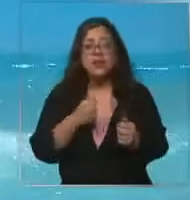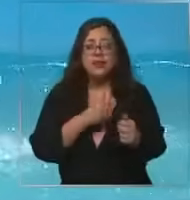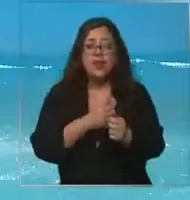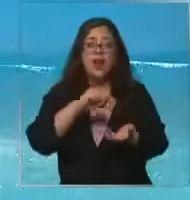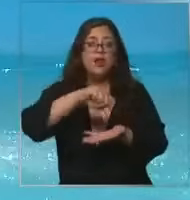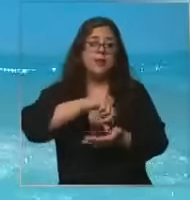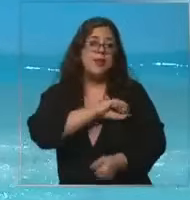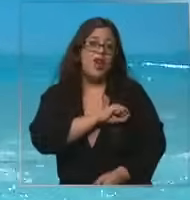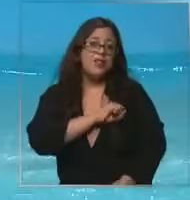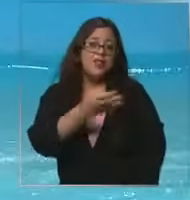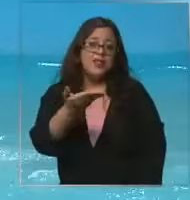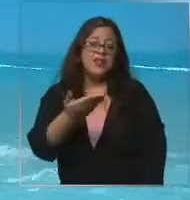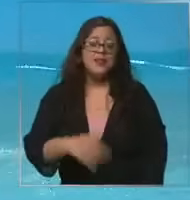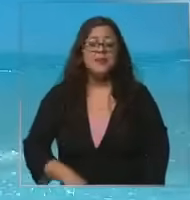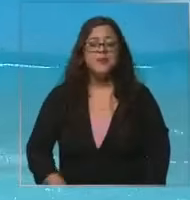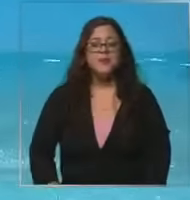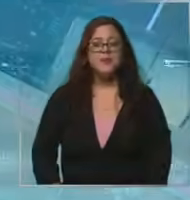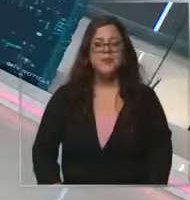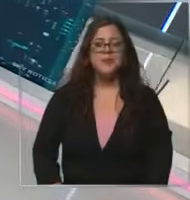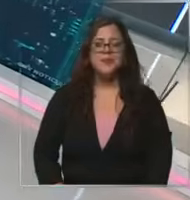la capital.